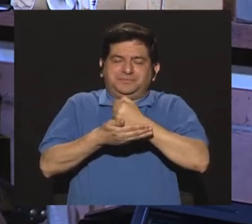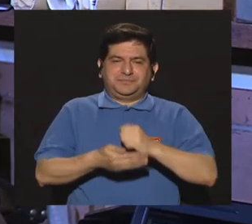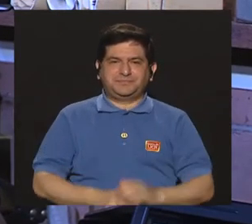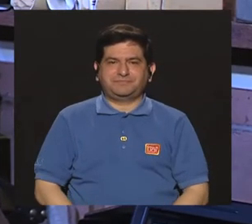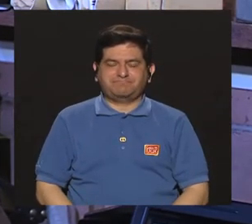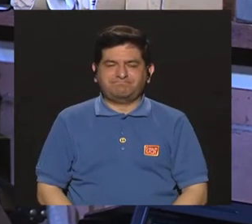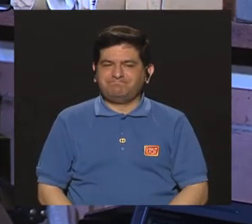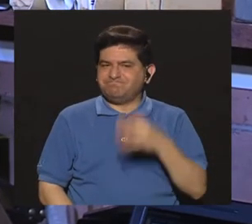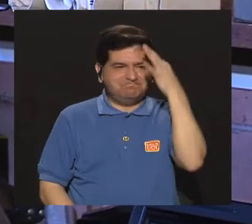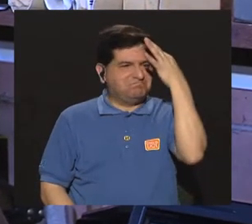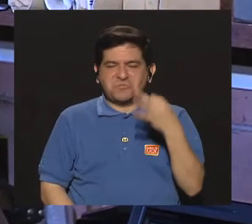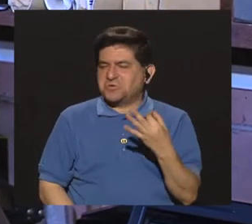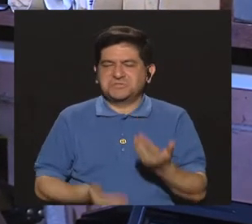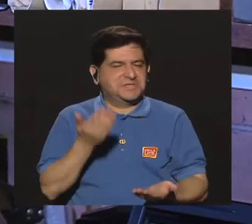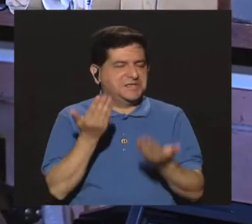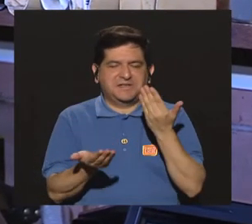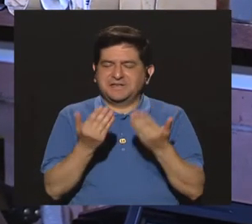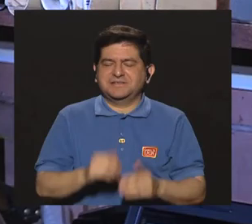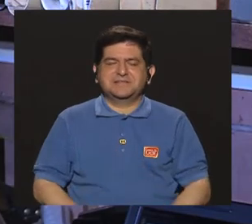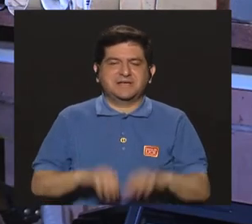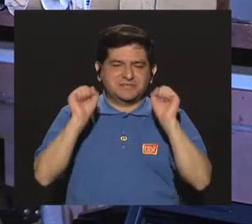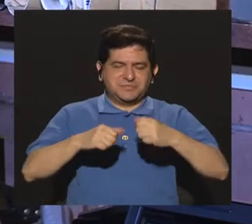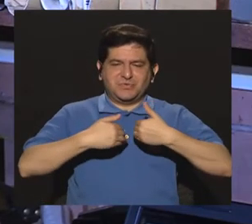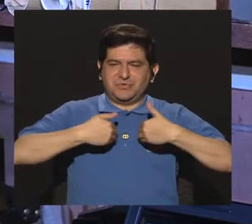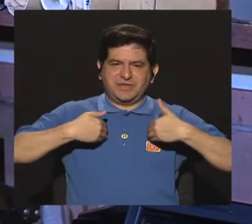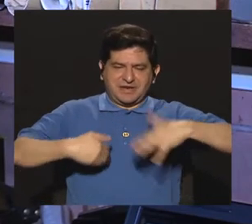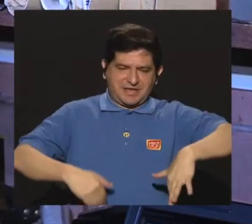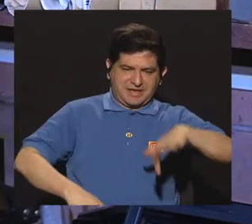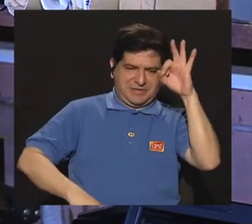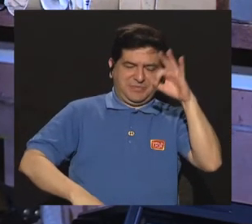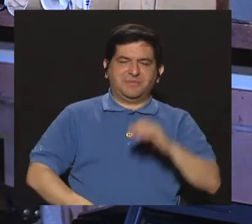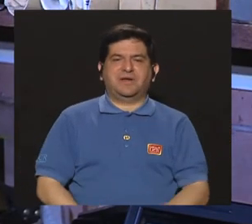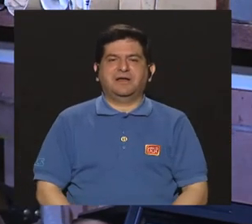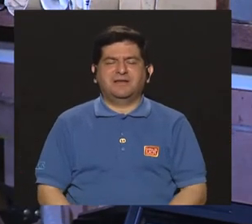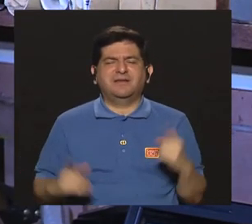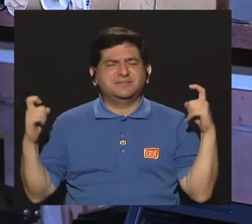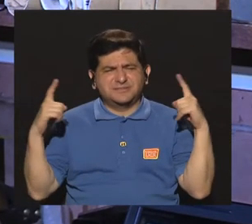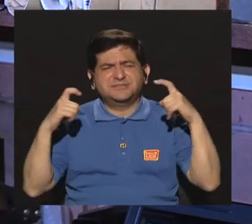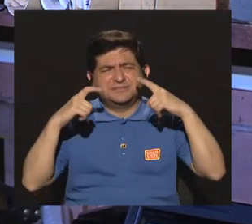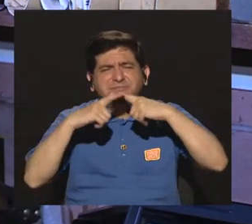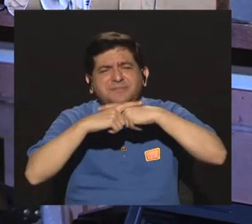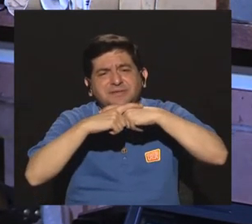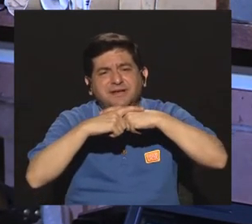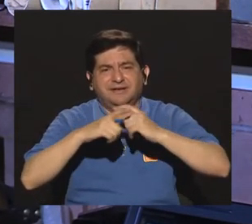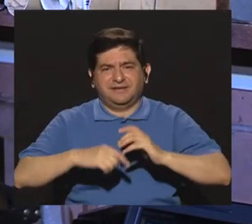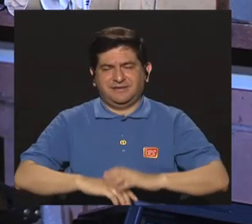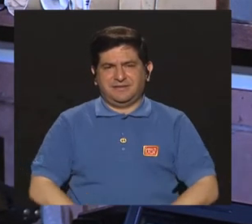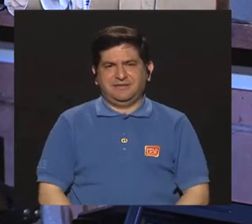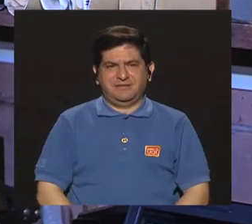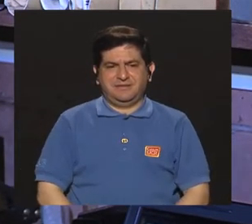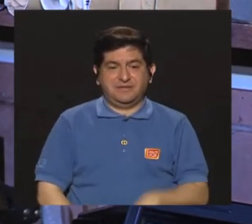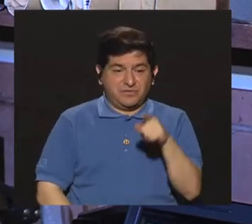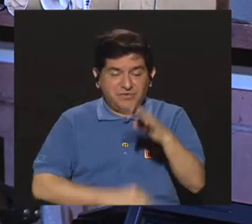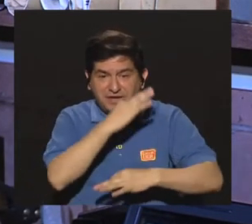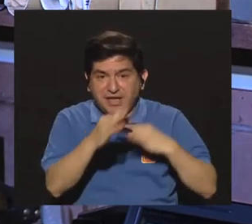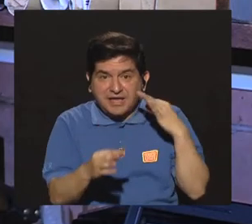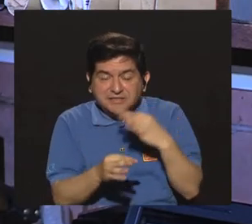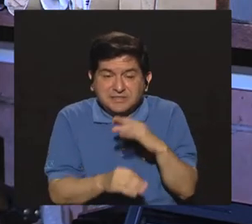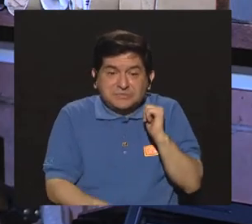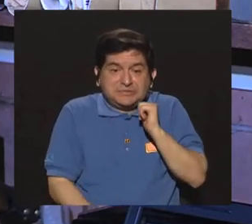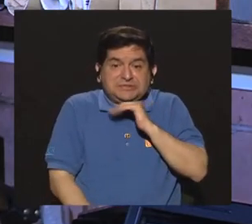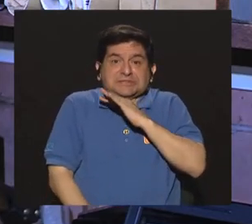no hay esperanzas mucho de comprar esos animales es muy complejo o sea son especies